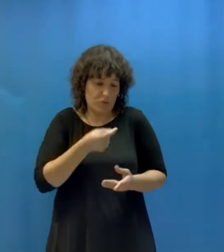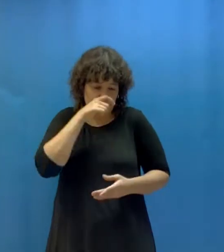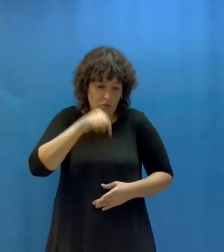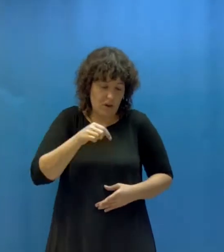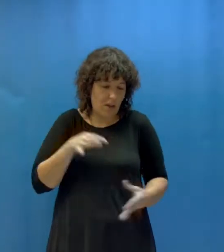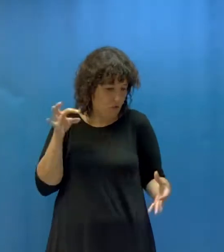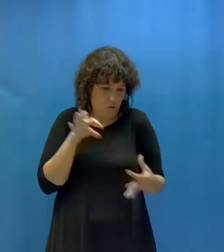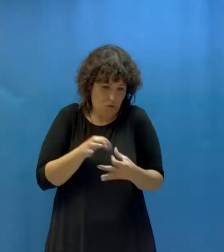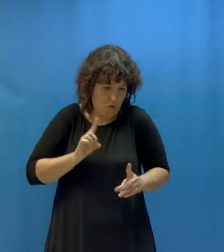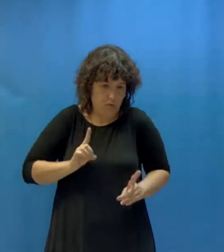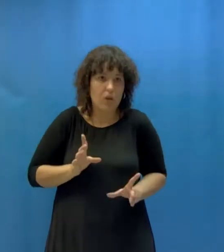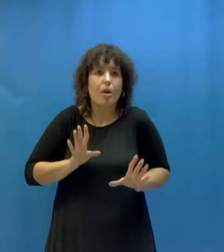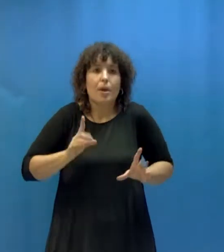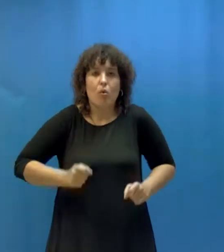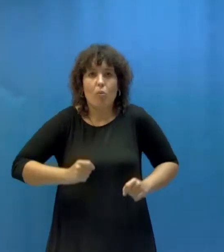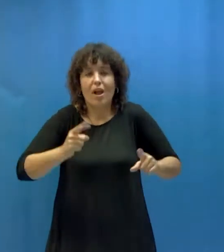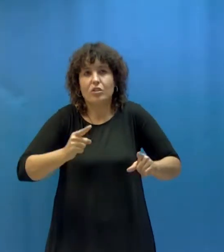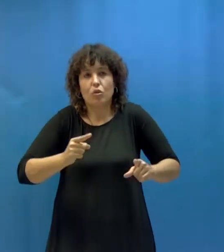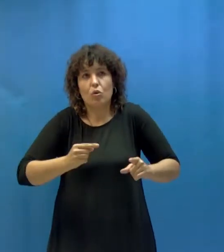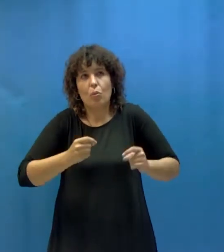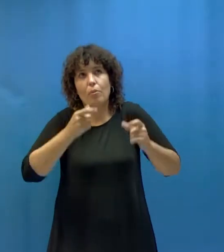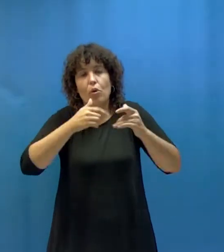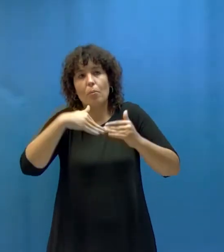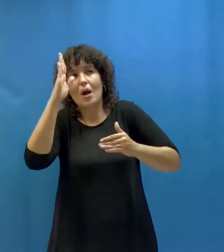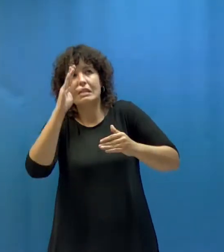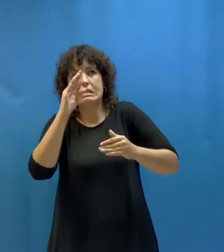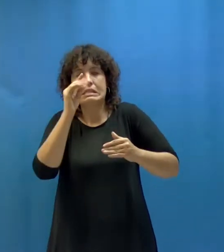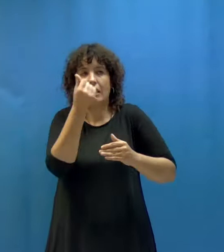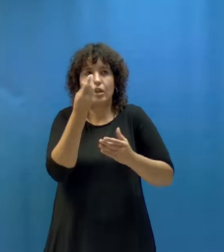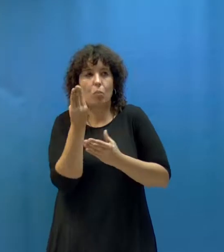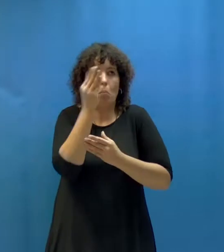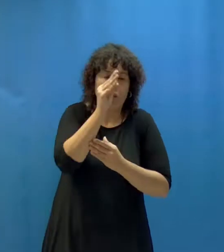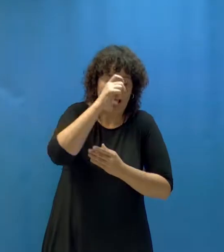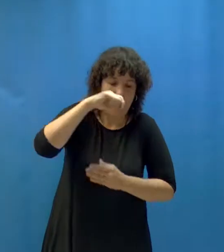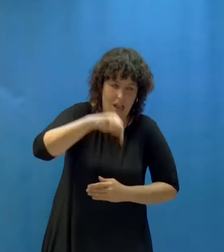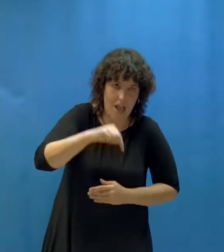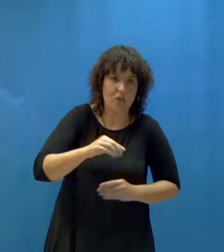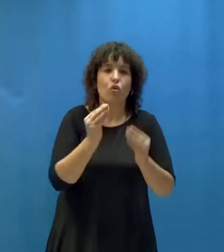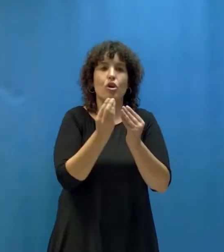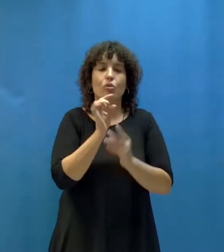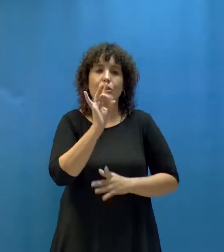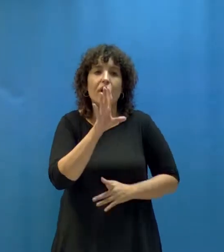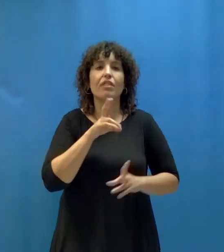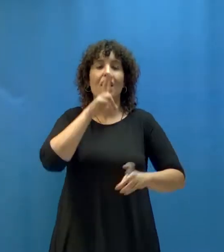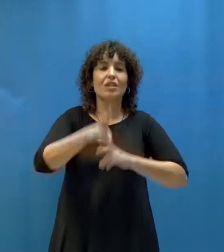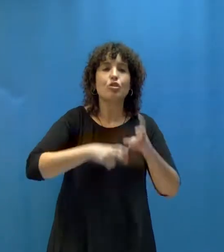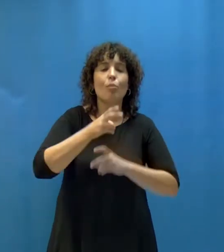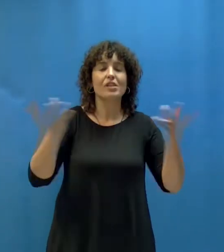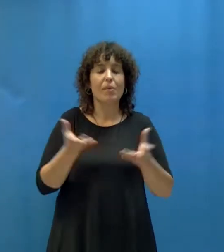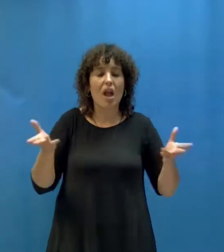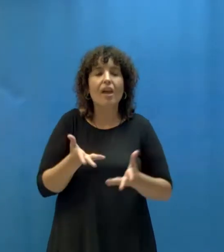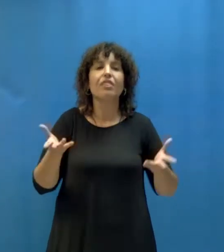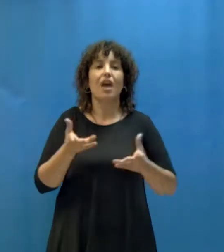incrementará este gasto, aunque sea una pequeña cantidad, en el apartado de este año. En el número 15 nos traen las obras de emergencia del